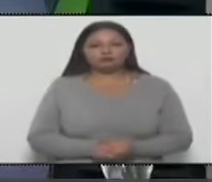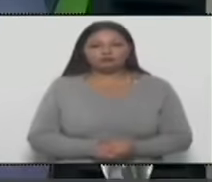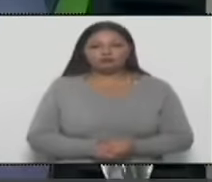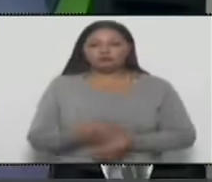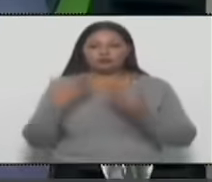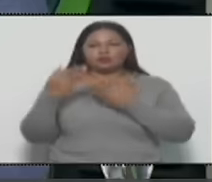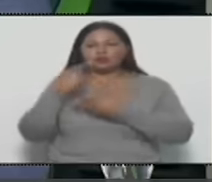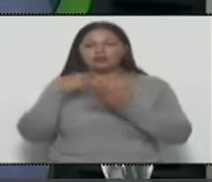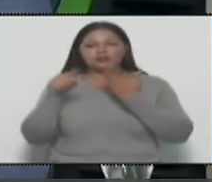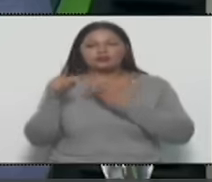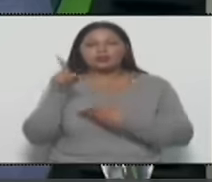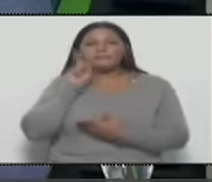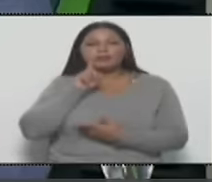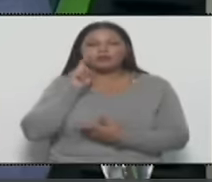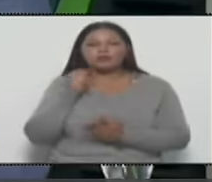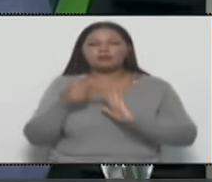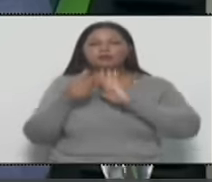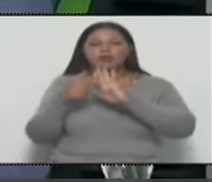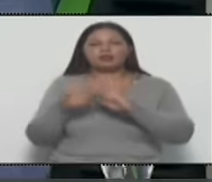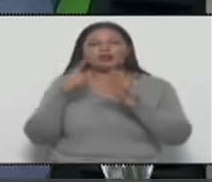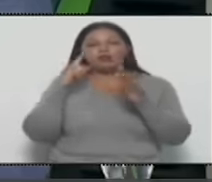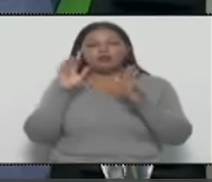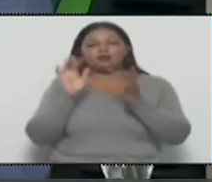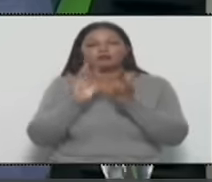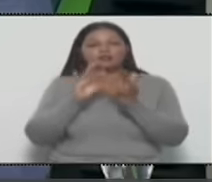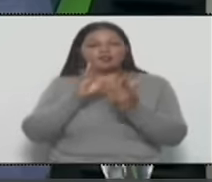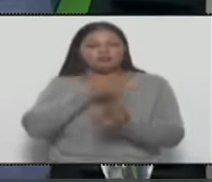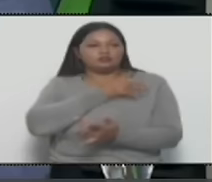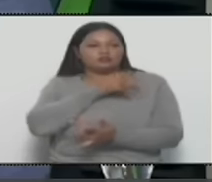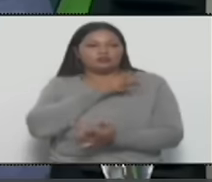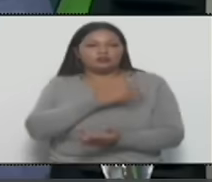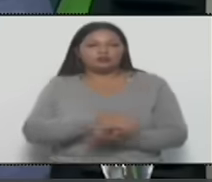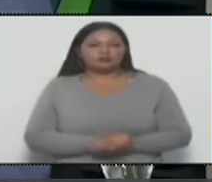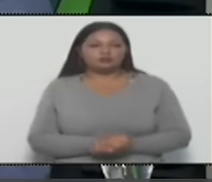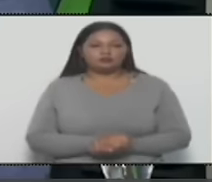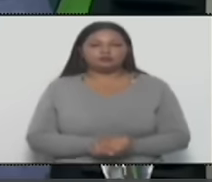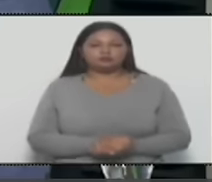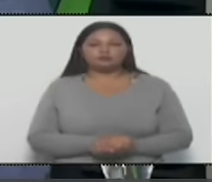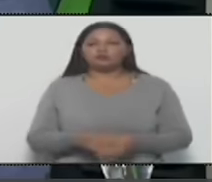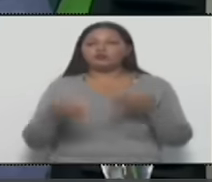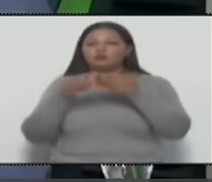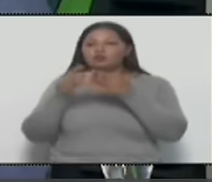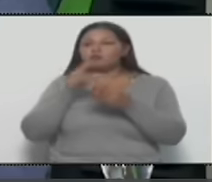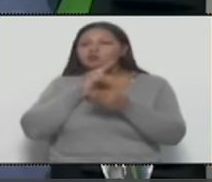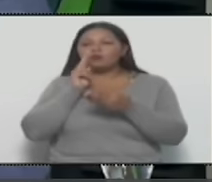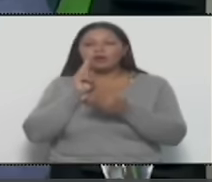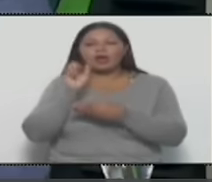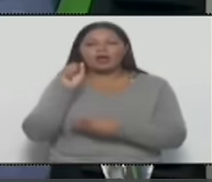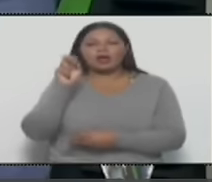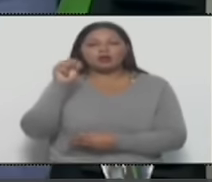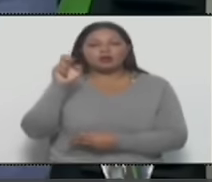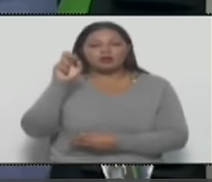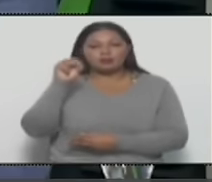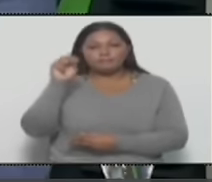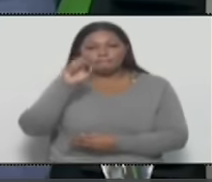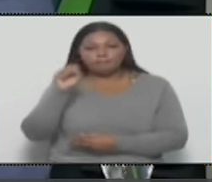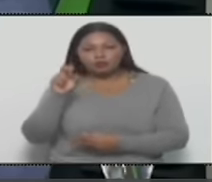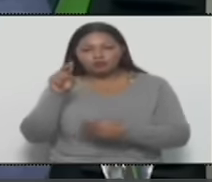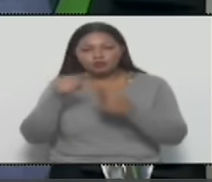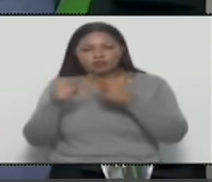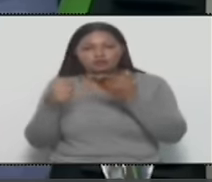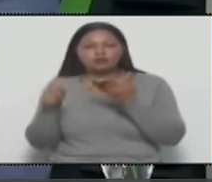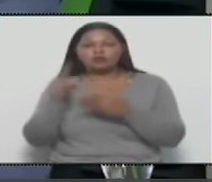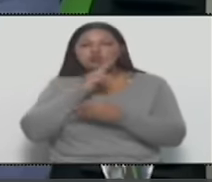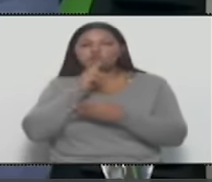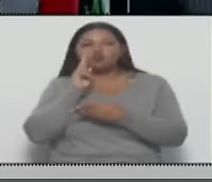fake news que están circulando por las redes sociales. Inclusive en grupos que se hacen llamar también anónimos, sí, que tienen otros